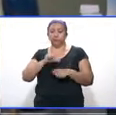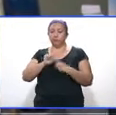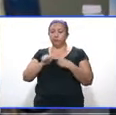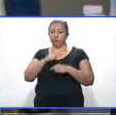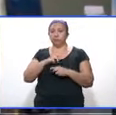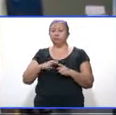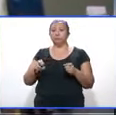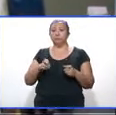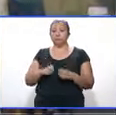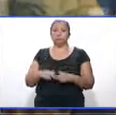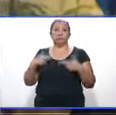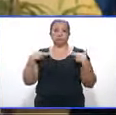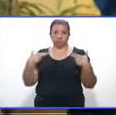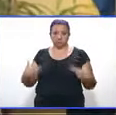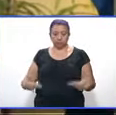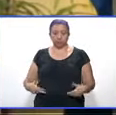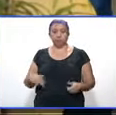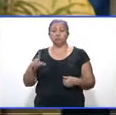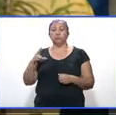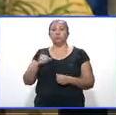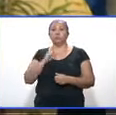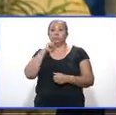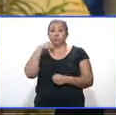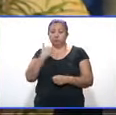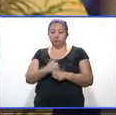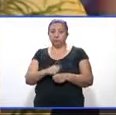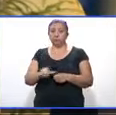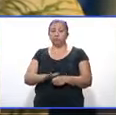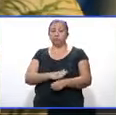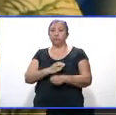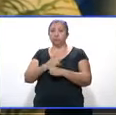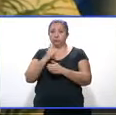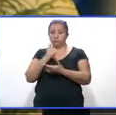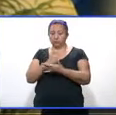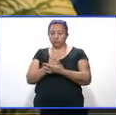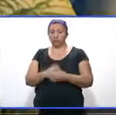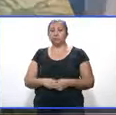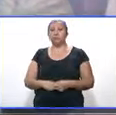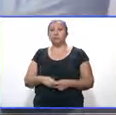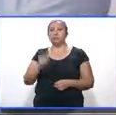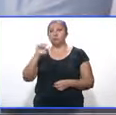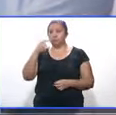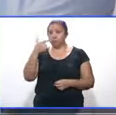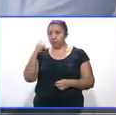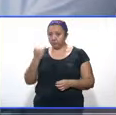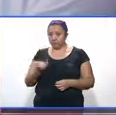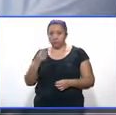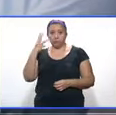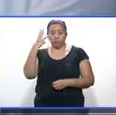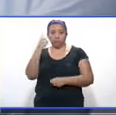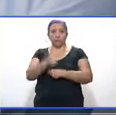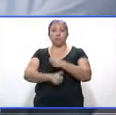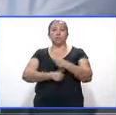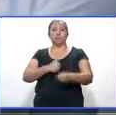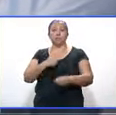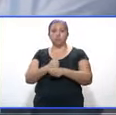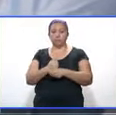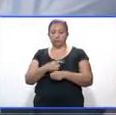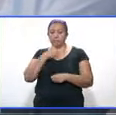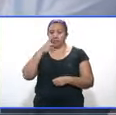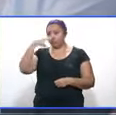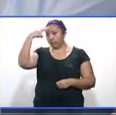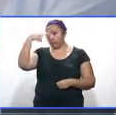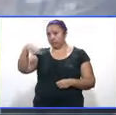Jurídicos y Recursos Humanos. También en la Secretaría de Administración y Finanzas y en la CGI. Por 3 años, se mudó al Estado